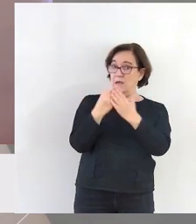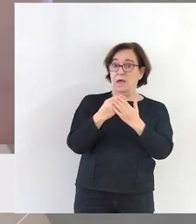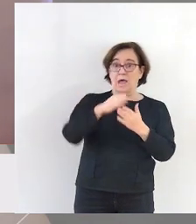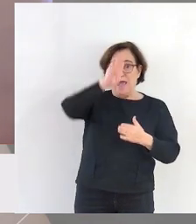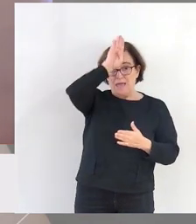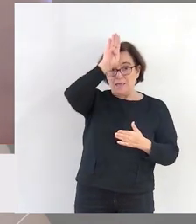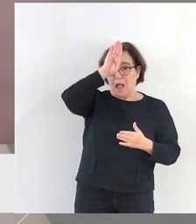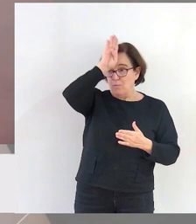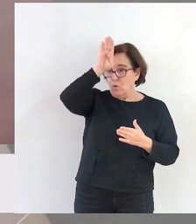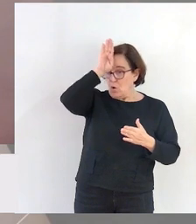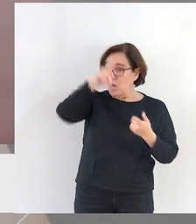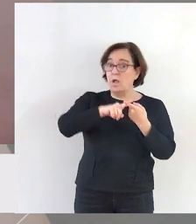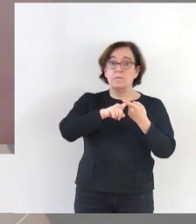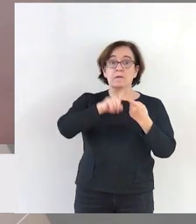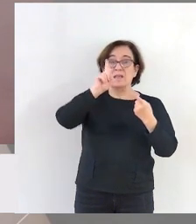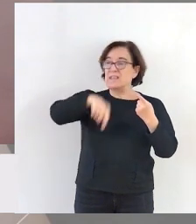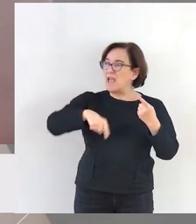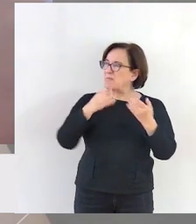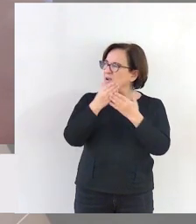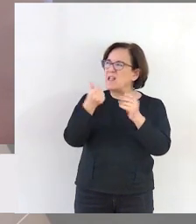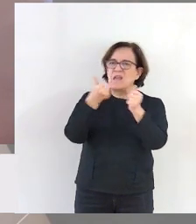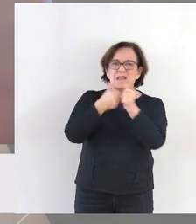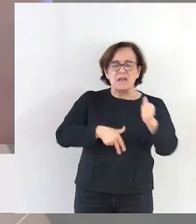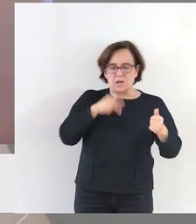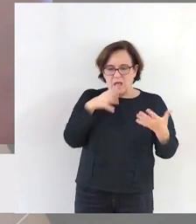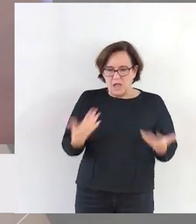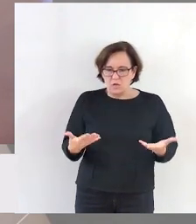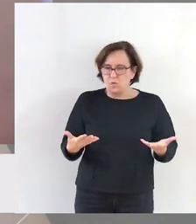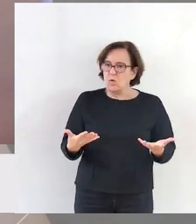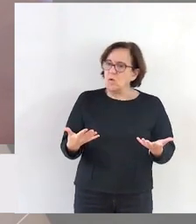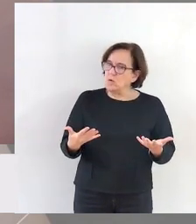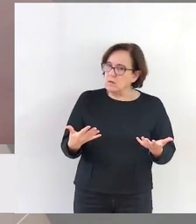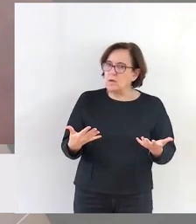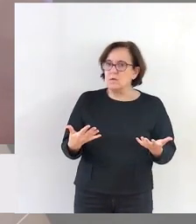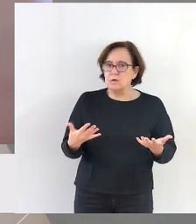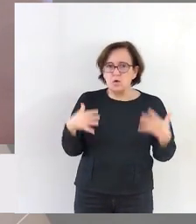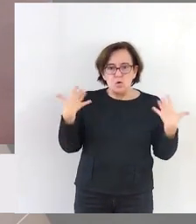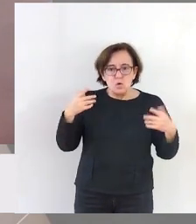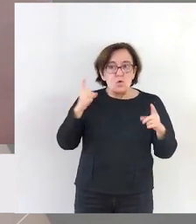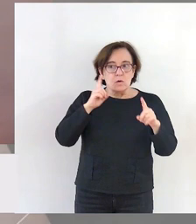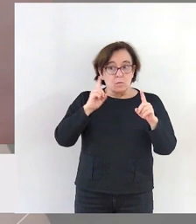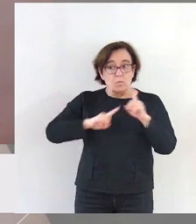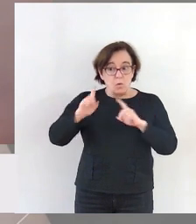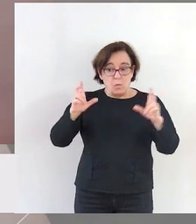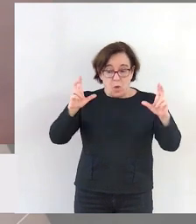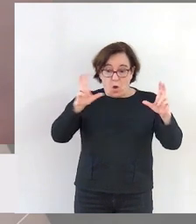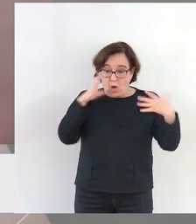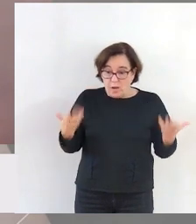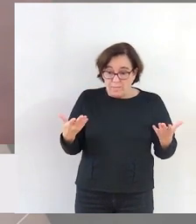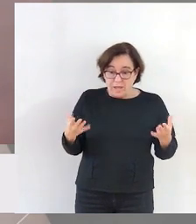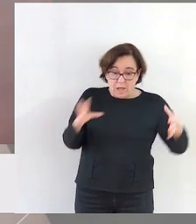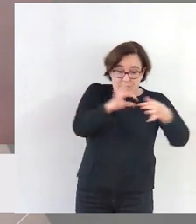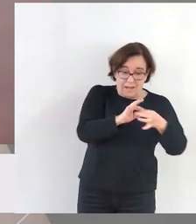eh y y y para el secretario general actual ha sido un un un mantra muy importante el juntar respuesta